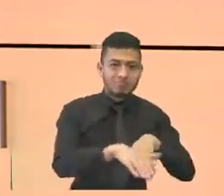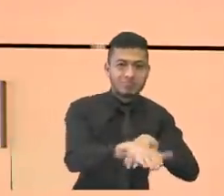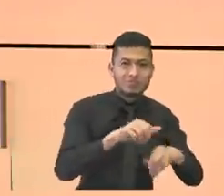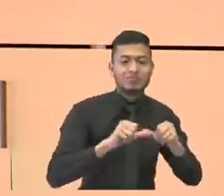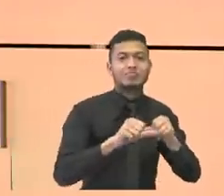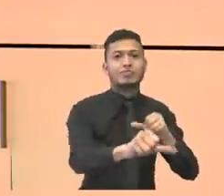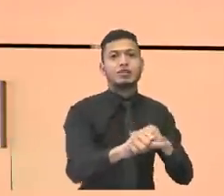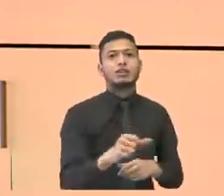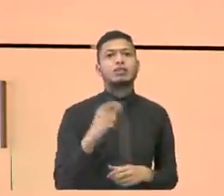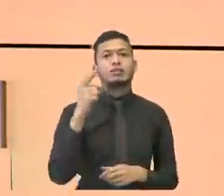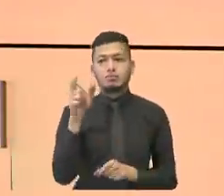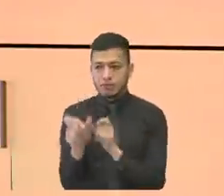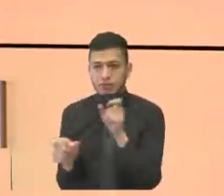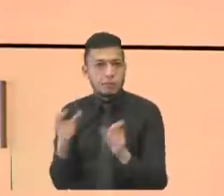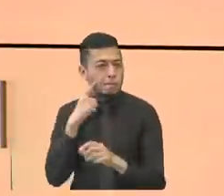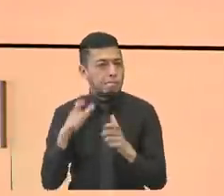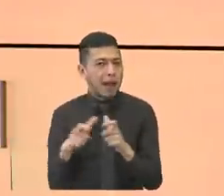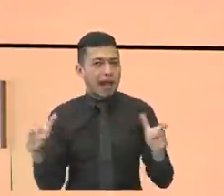la distinta por tramos.